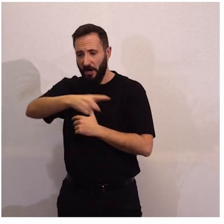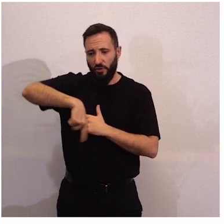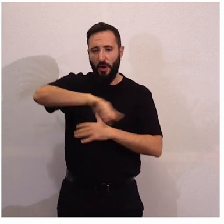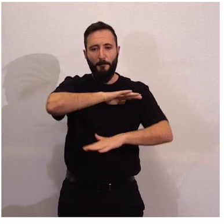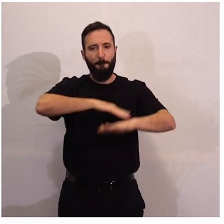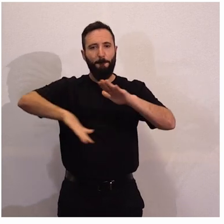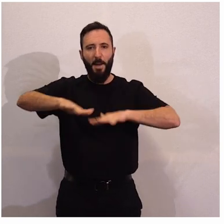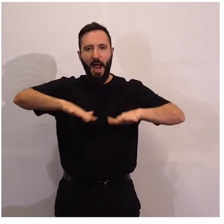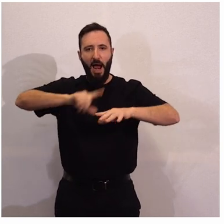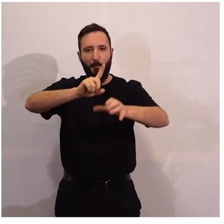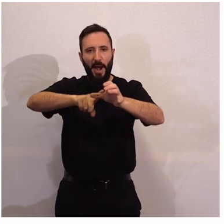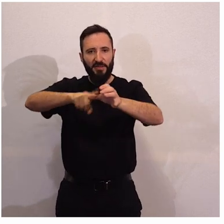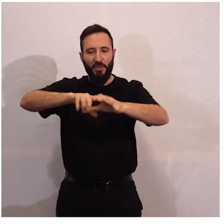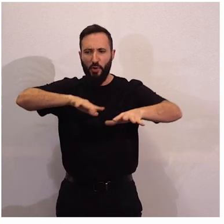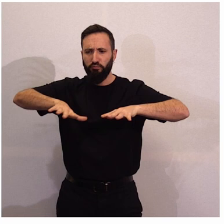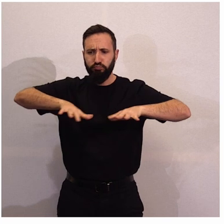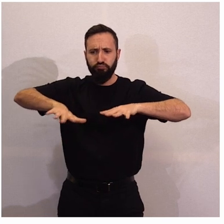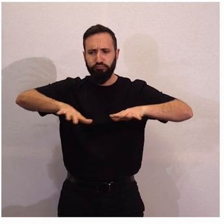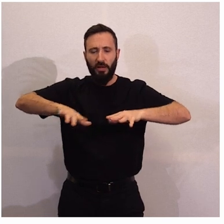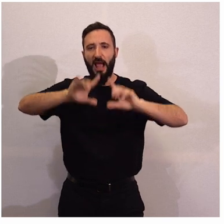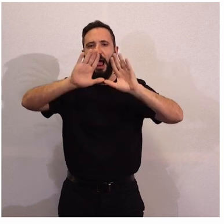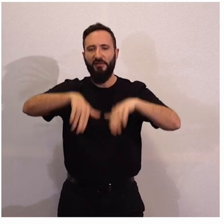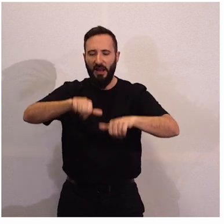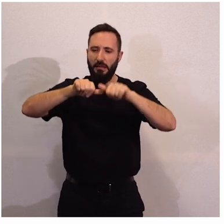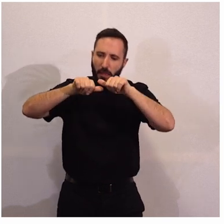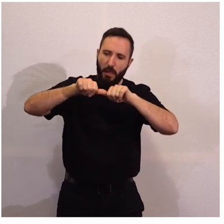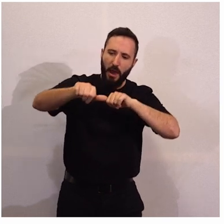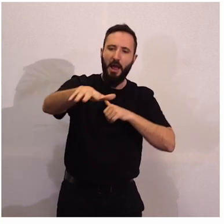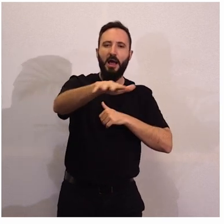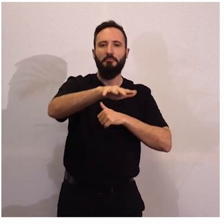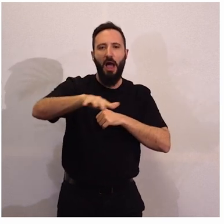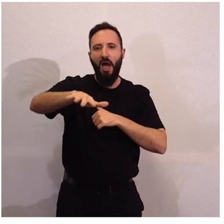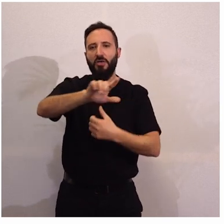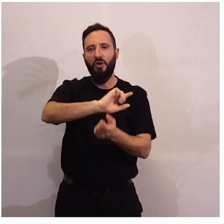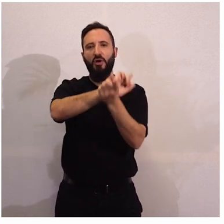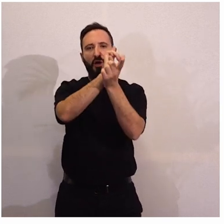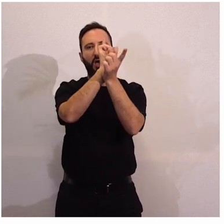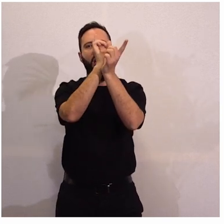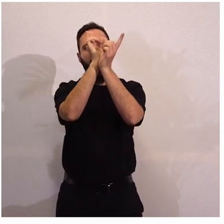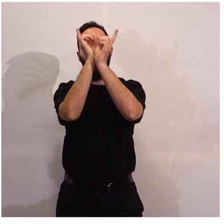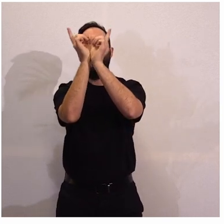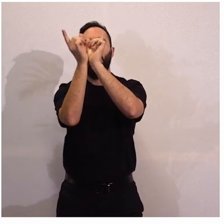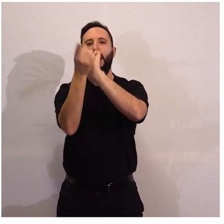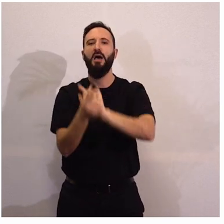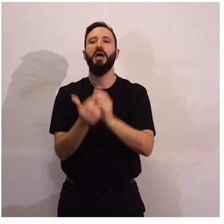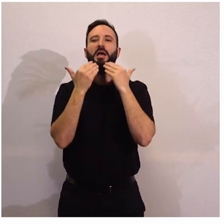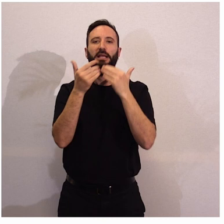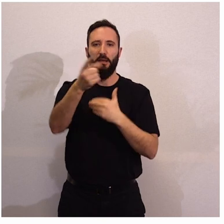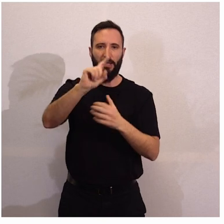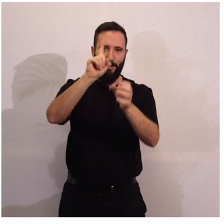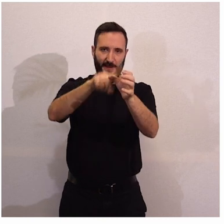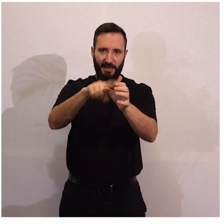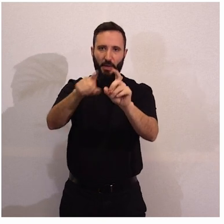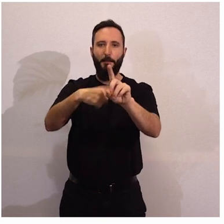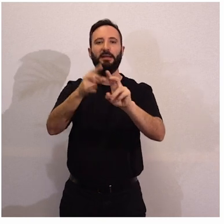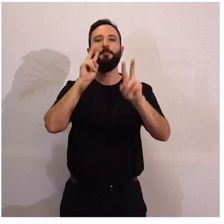activa en muchos espacios, las cosas van cambiando, gracias a nuestra presencia, a vuestra visibilización